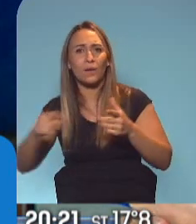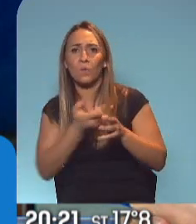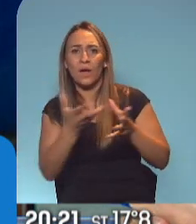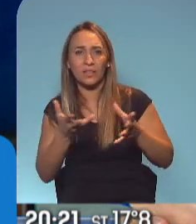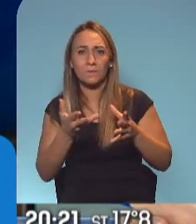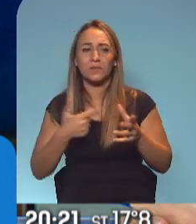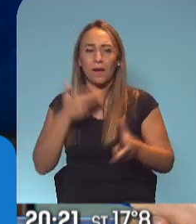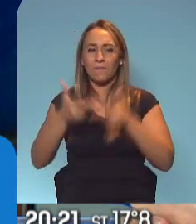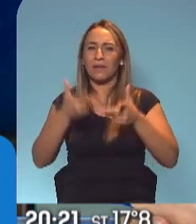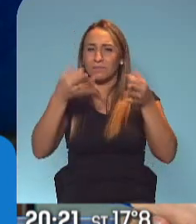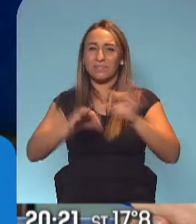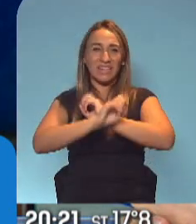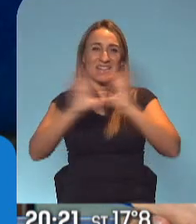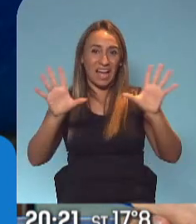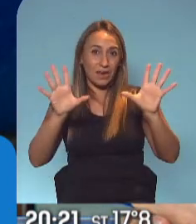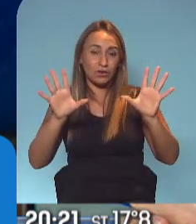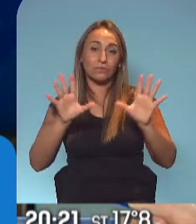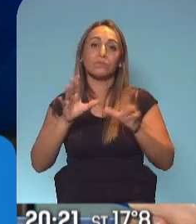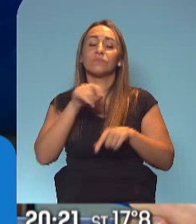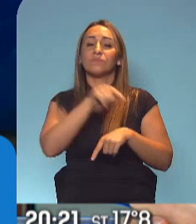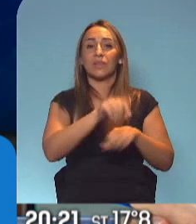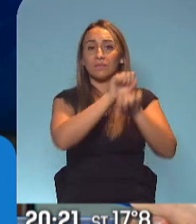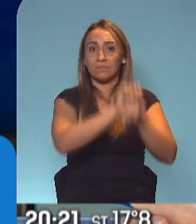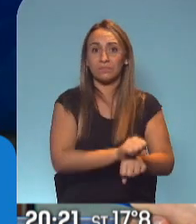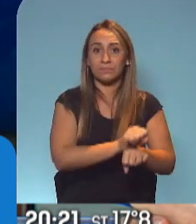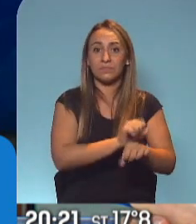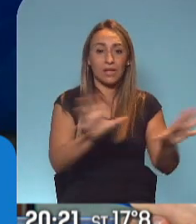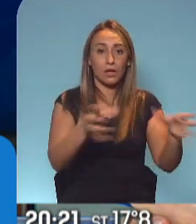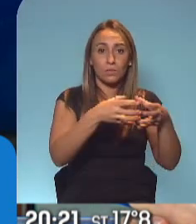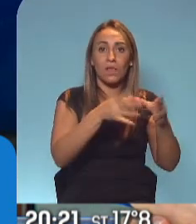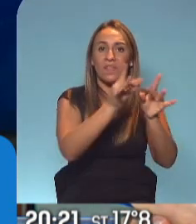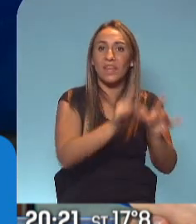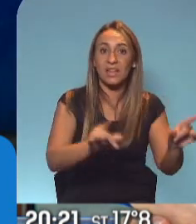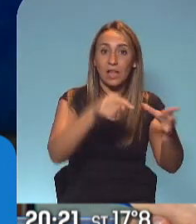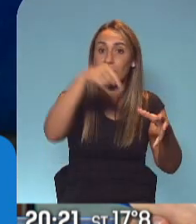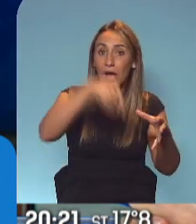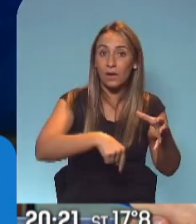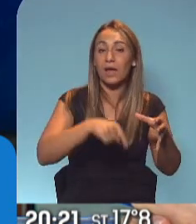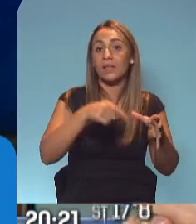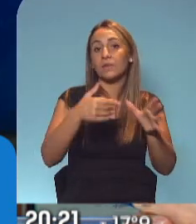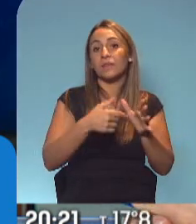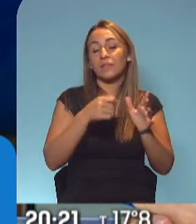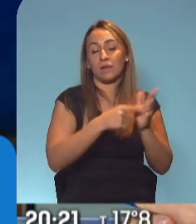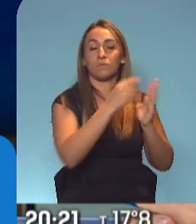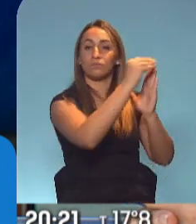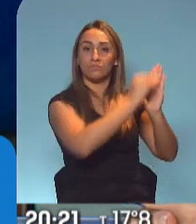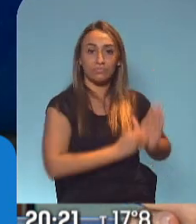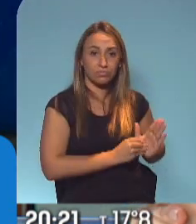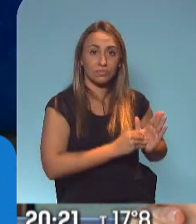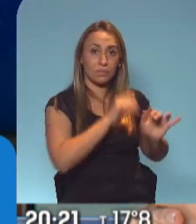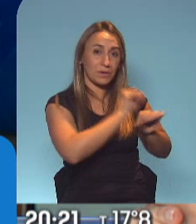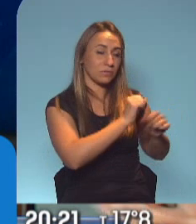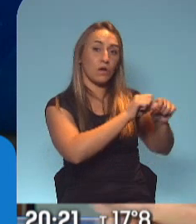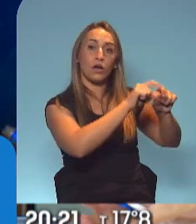con precisión los datos del servicio penitenciario. El universo de riesgo actual, según los datos del servicio penitenciario, en